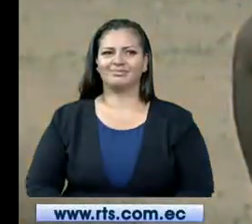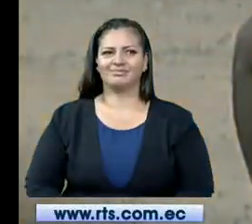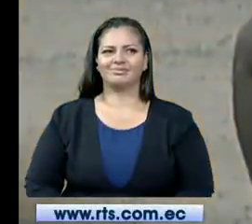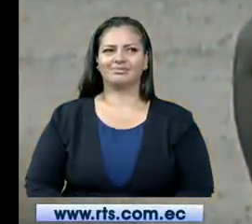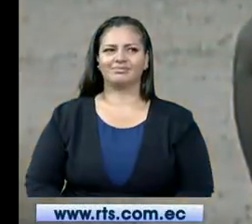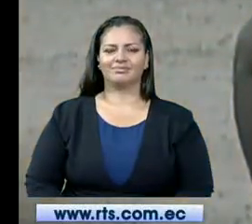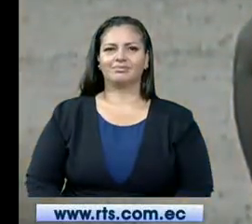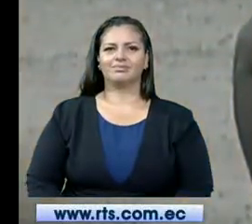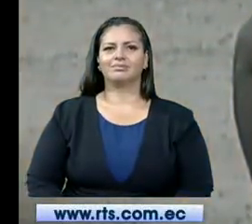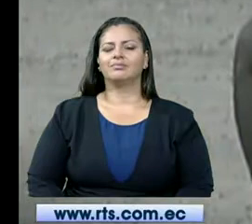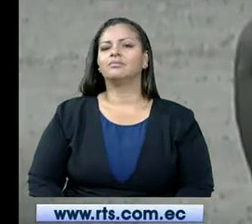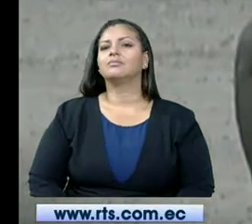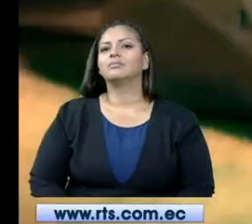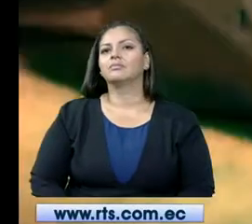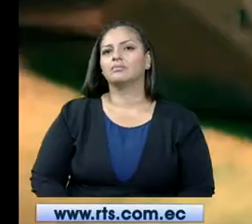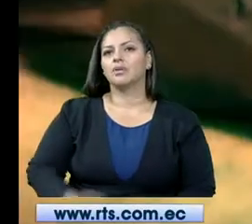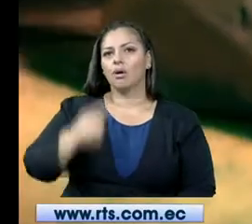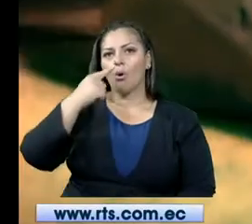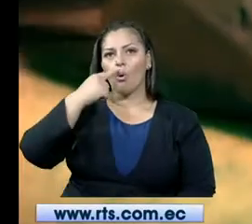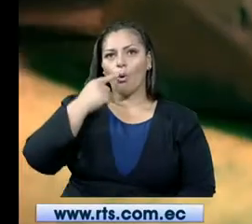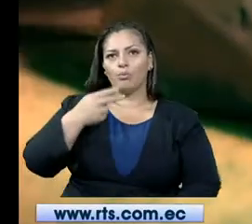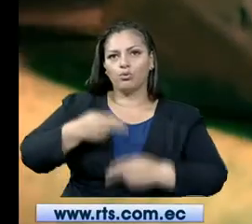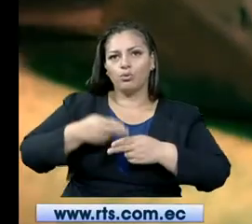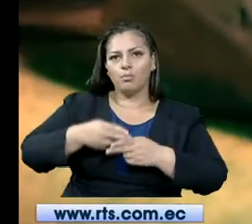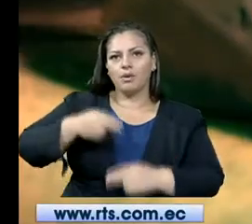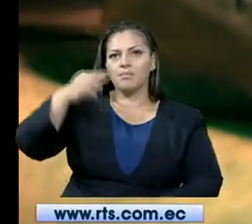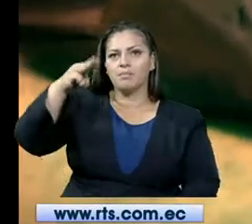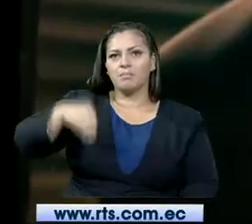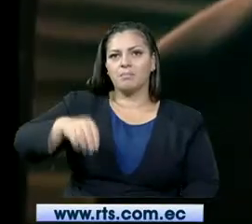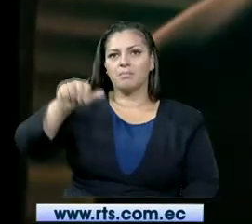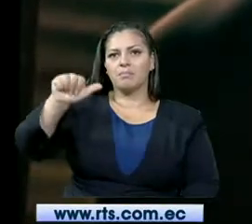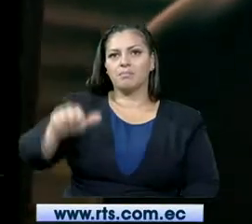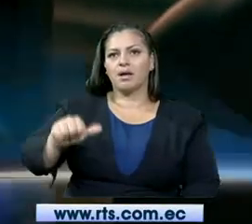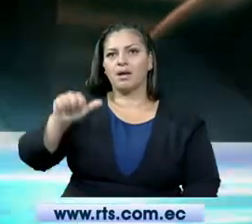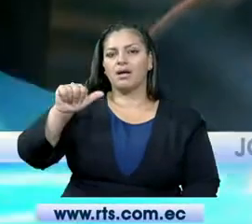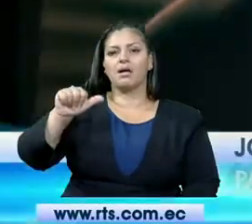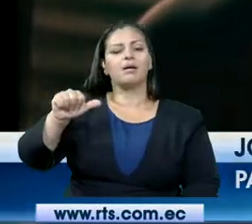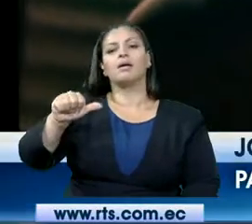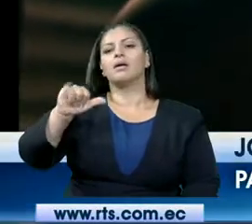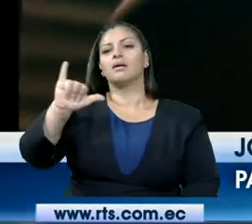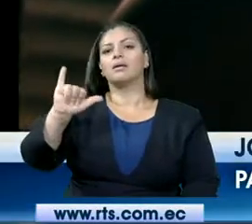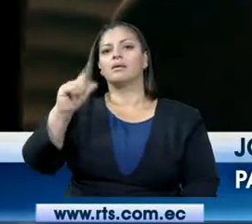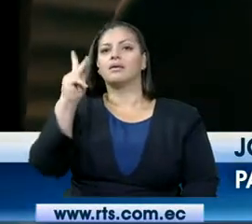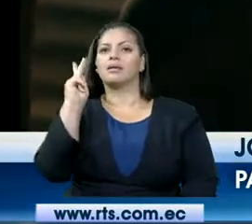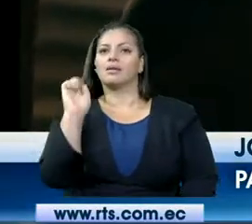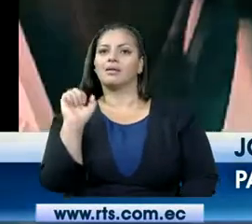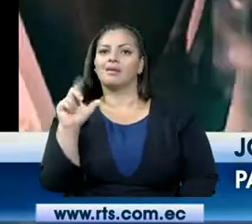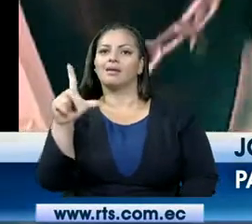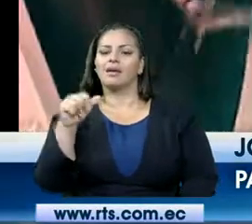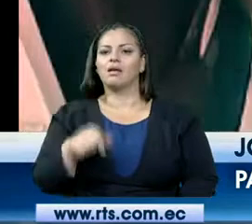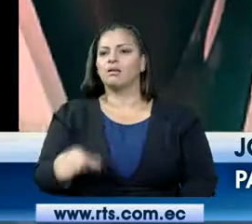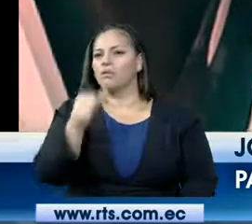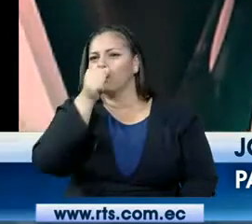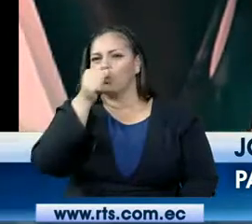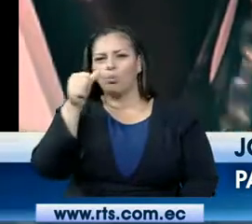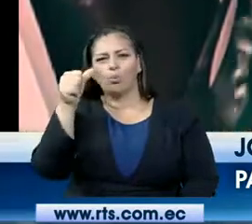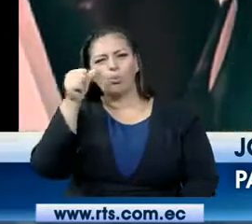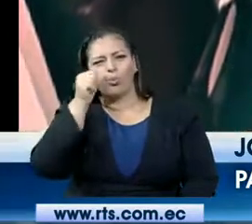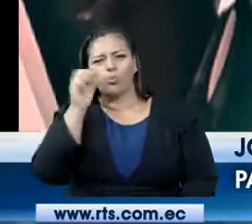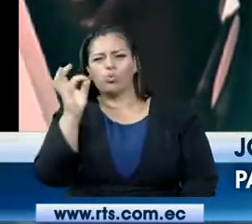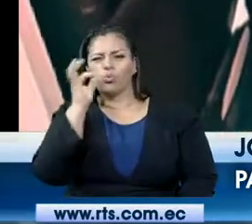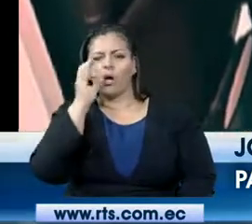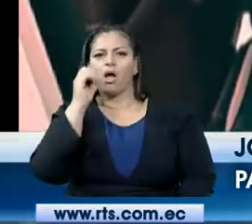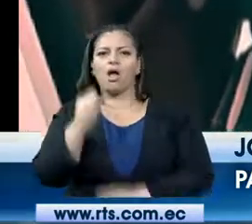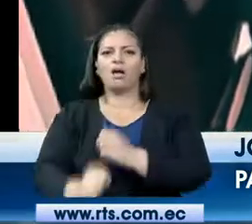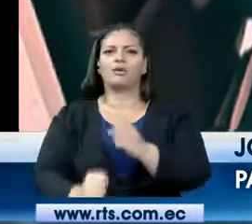Durante 4 años, Michael ha consumido diversos tipos de droga, entre estas la denominada H. Su madre por varias ocasiones lo